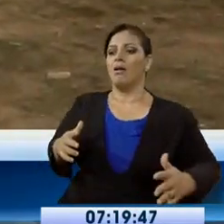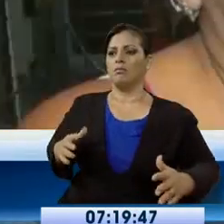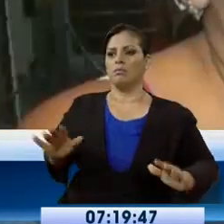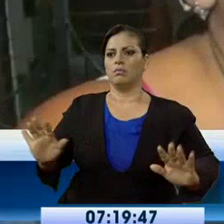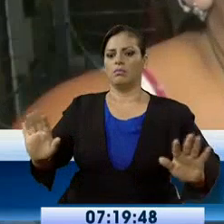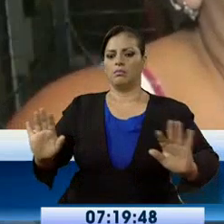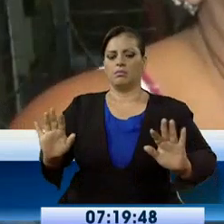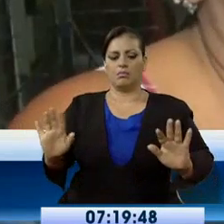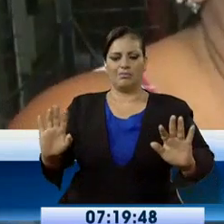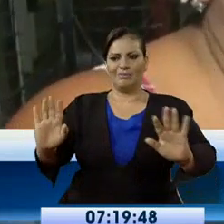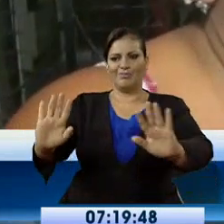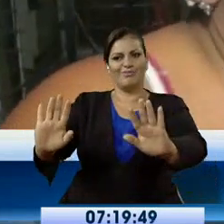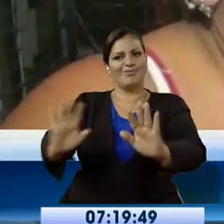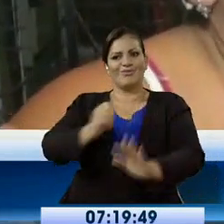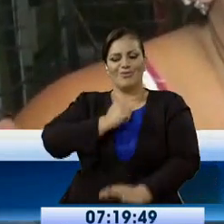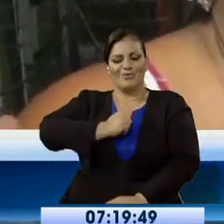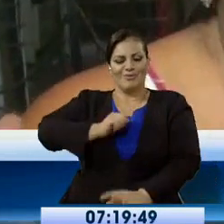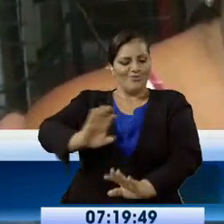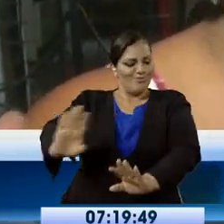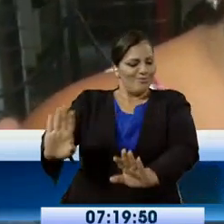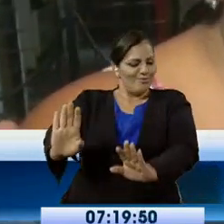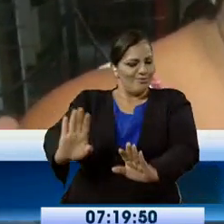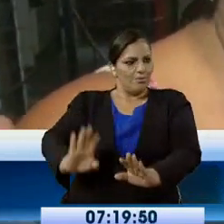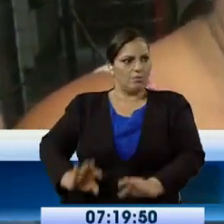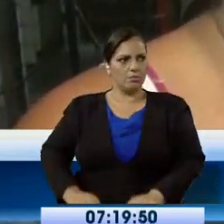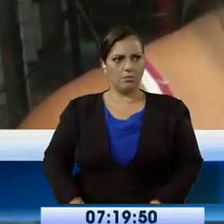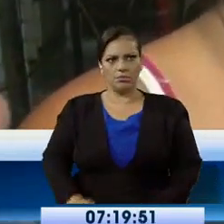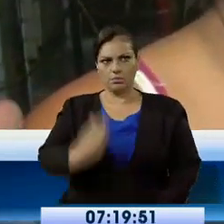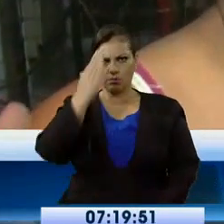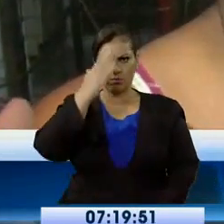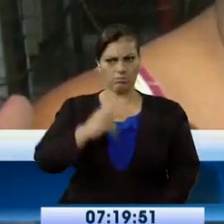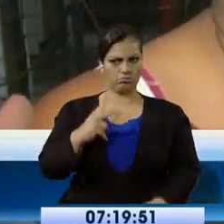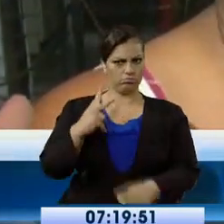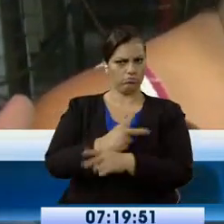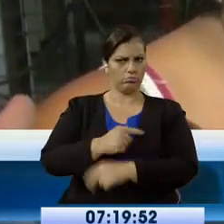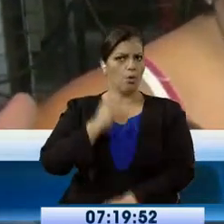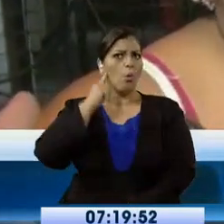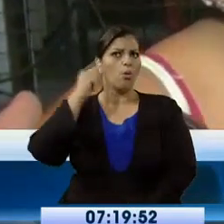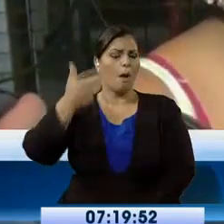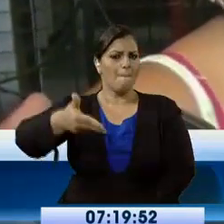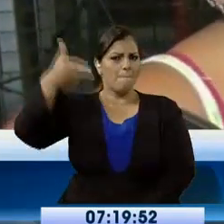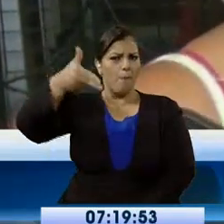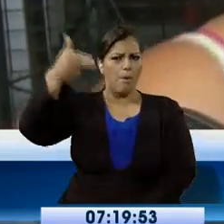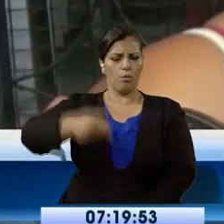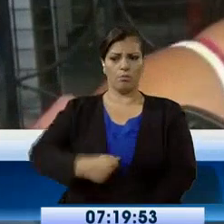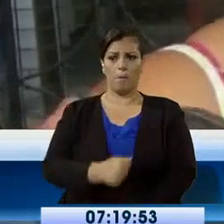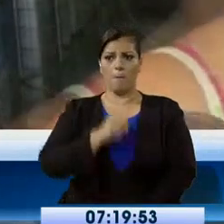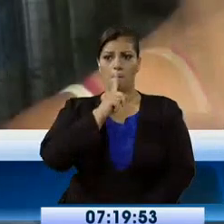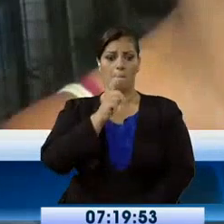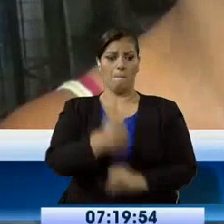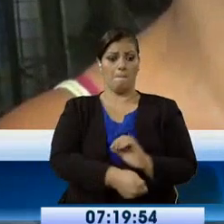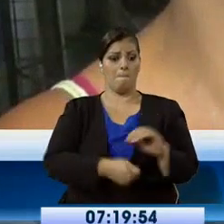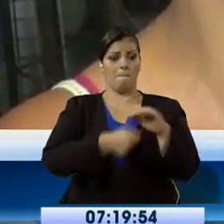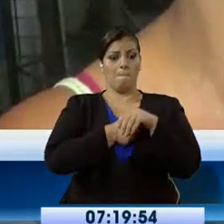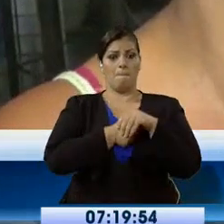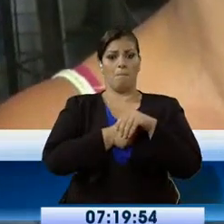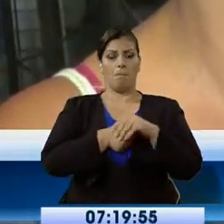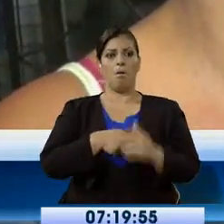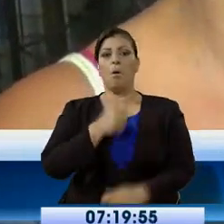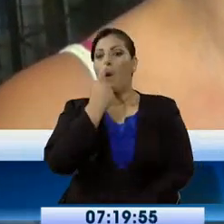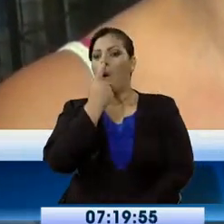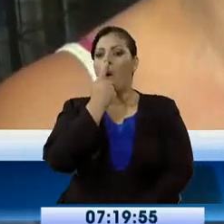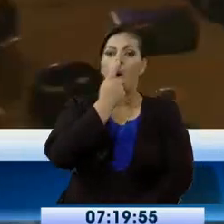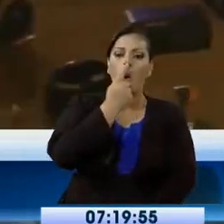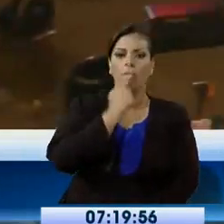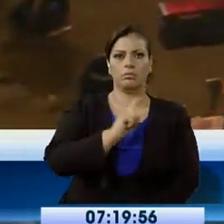hecho. Nosotros al sonar las balas, usted sabe que es algo peligroso, entonces nosotros no nos metimos a salir a observar. En el momento el